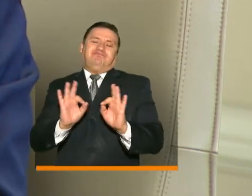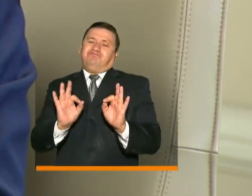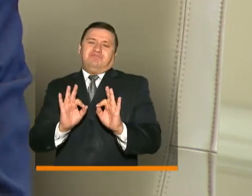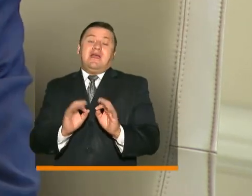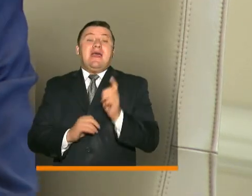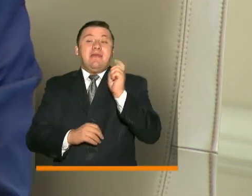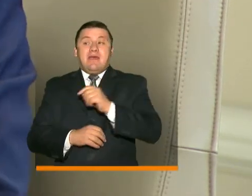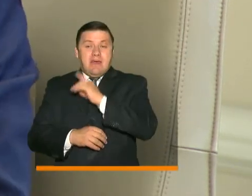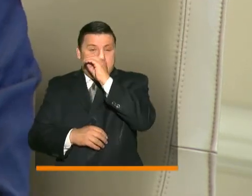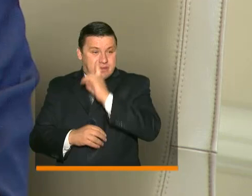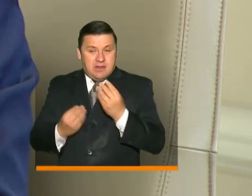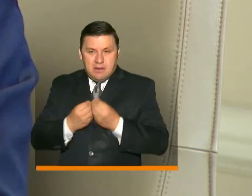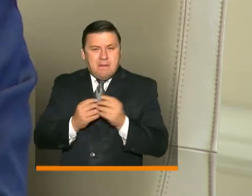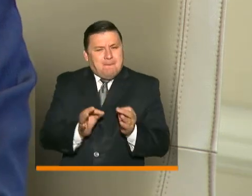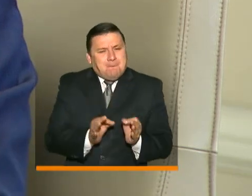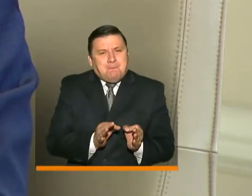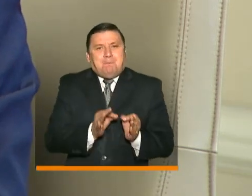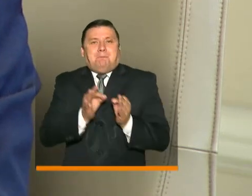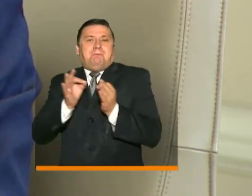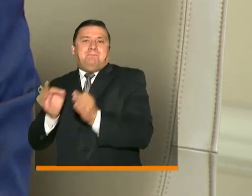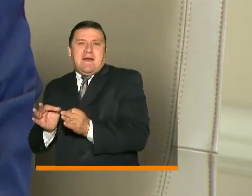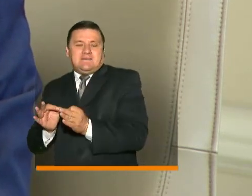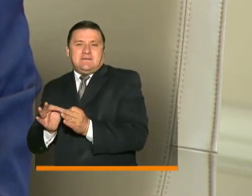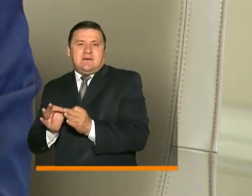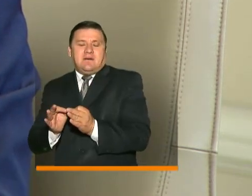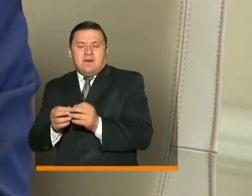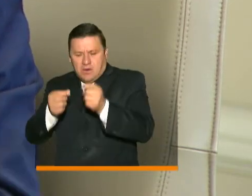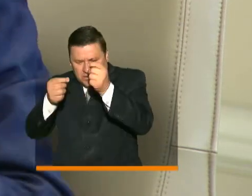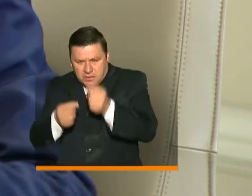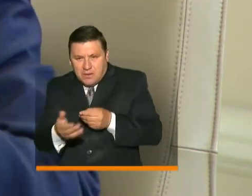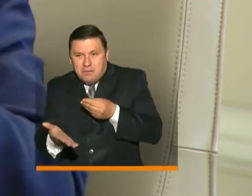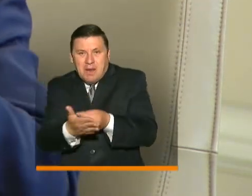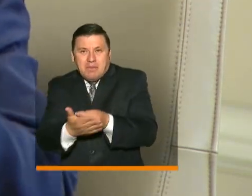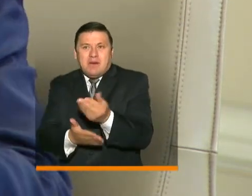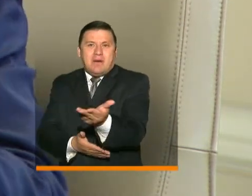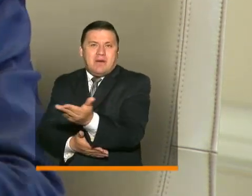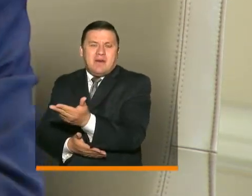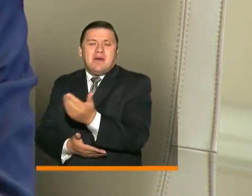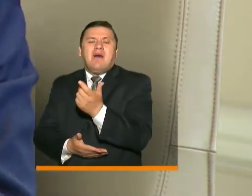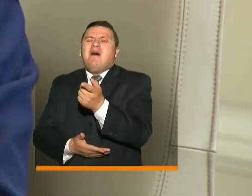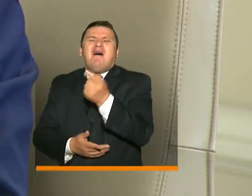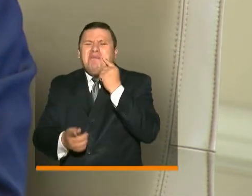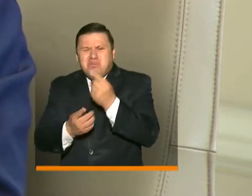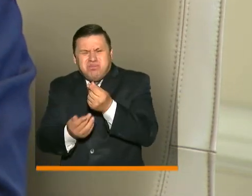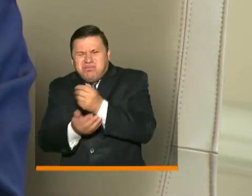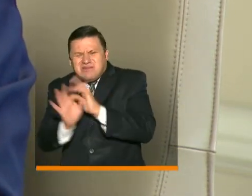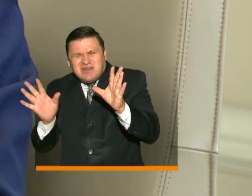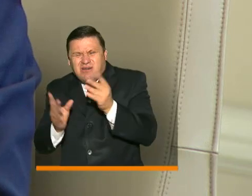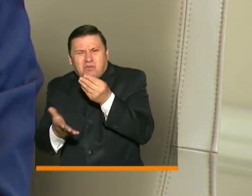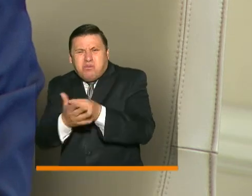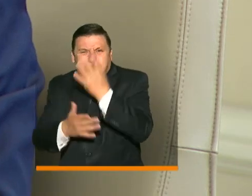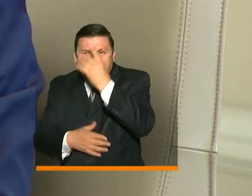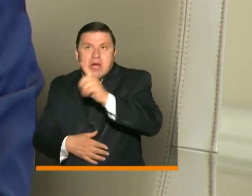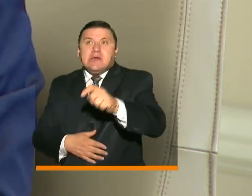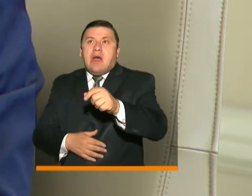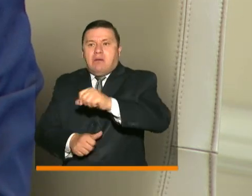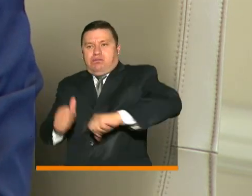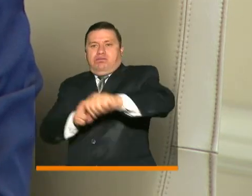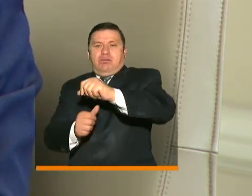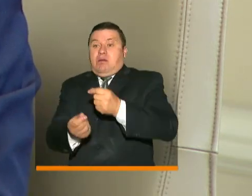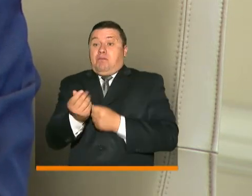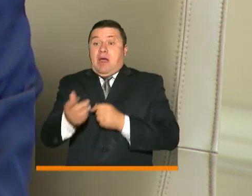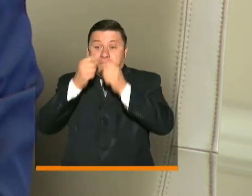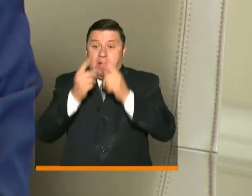a tomar la decisión de aplazar la contribución para fiscal de turismo, buscando darle caja a este sector que tanto lo necesita en